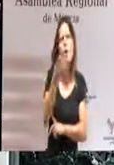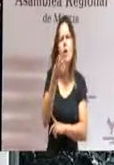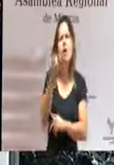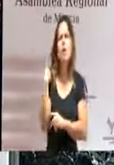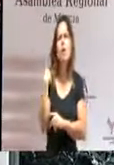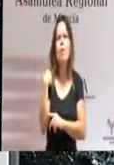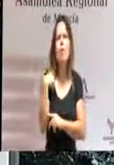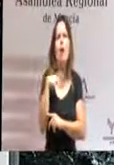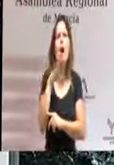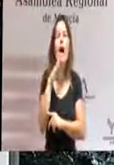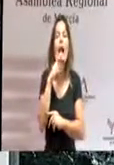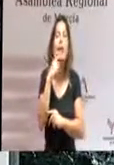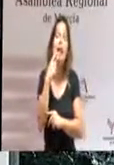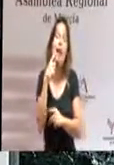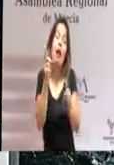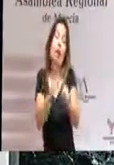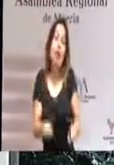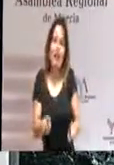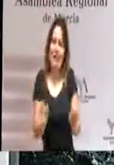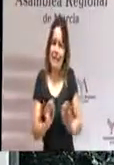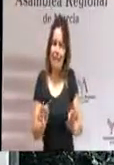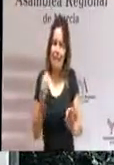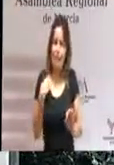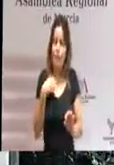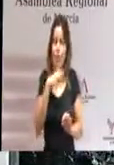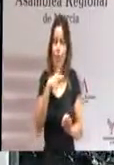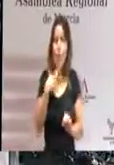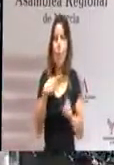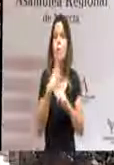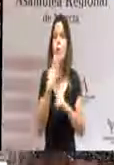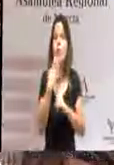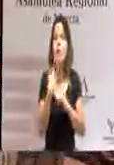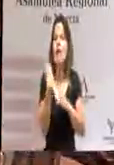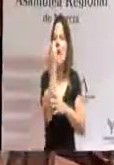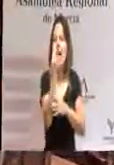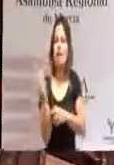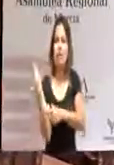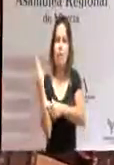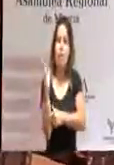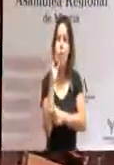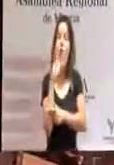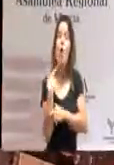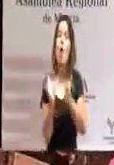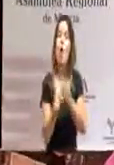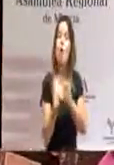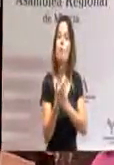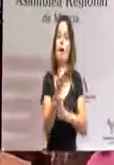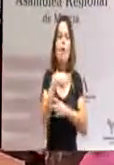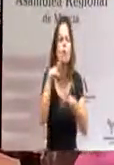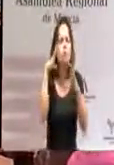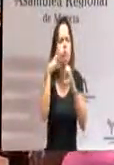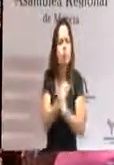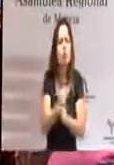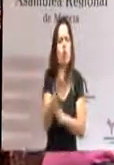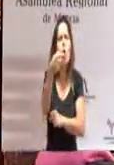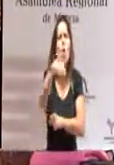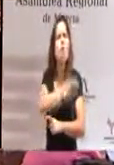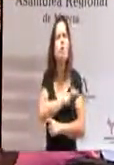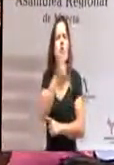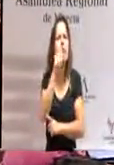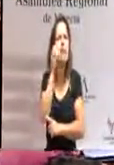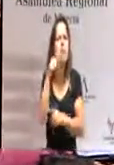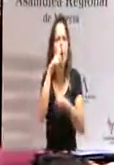de su fingida ocupación. Baste este sencillo gráfico para demostrar en qué han estado centrados ustedes este